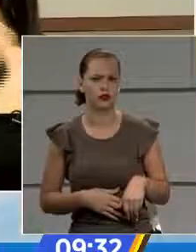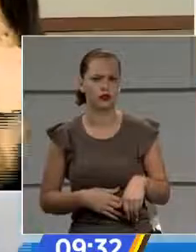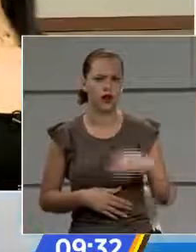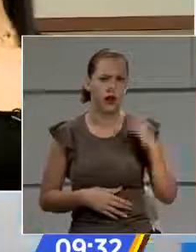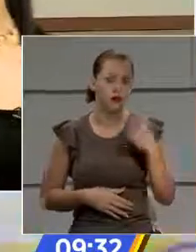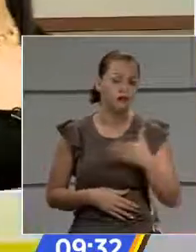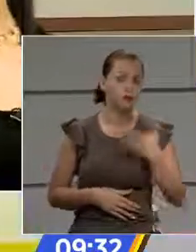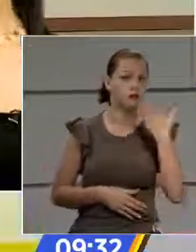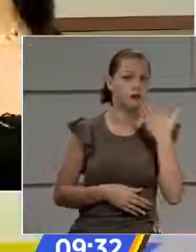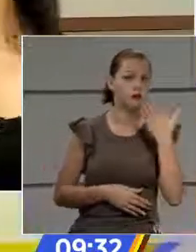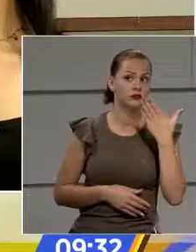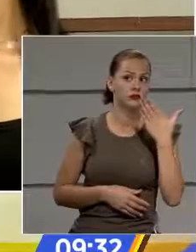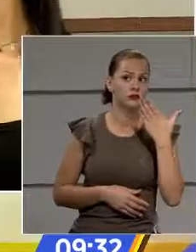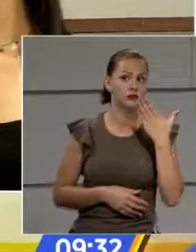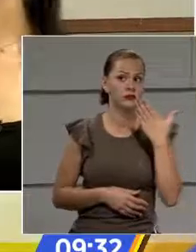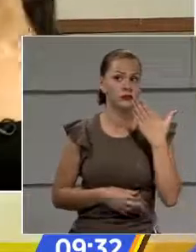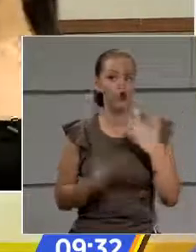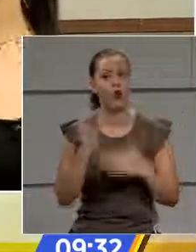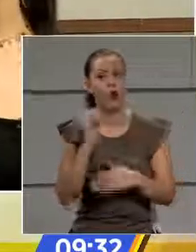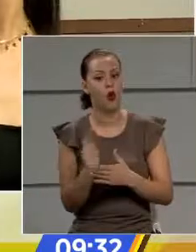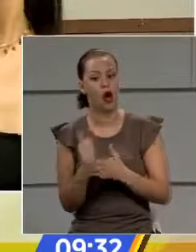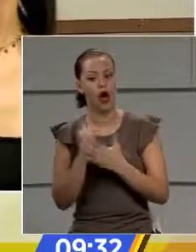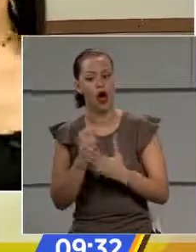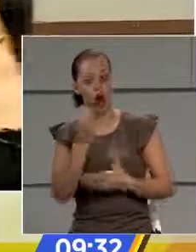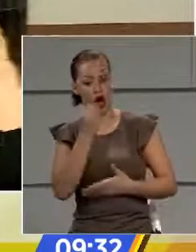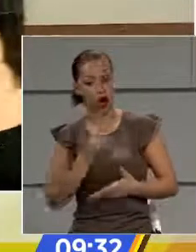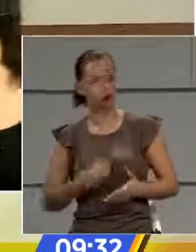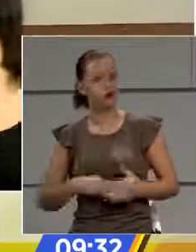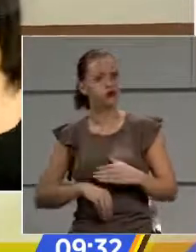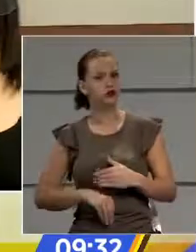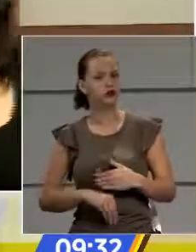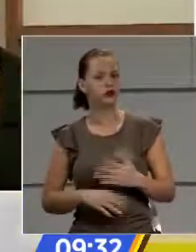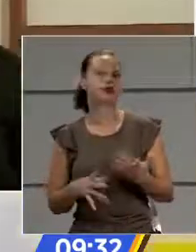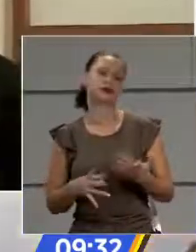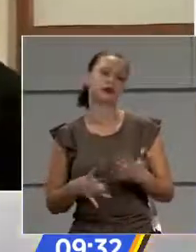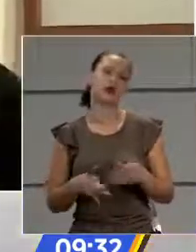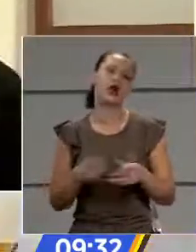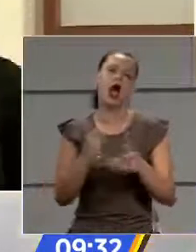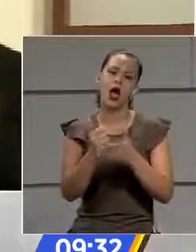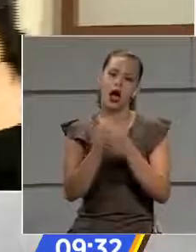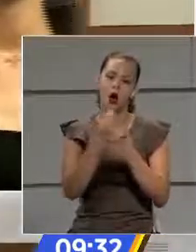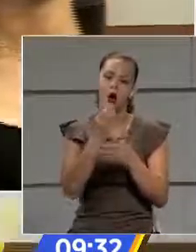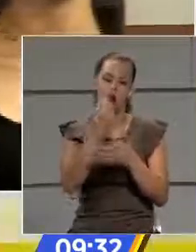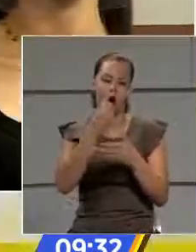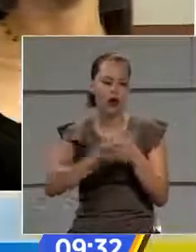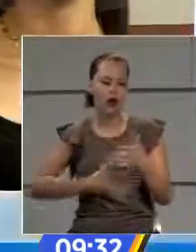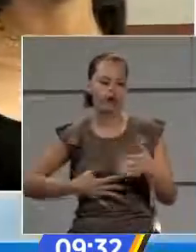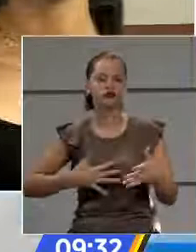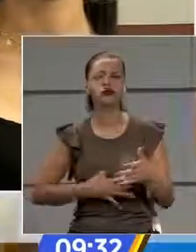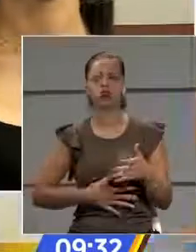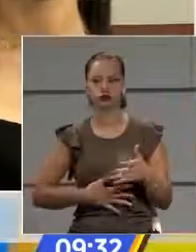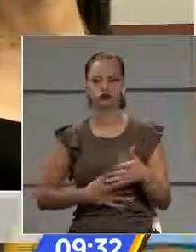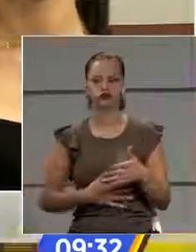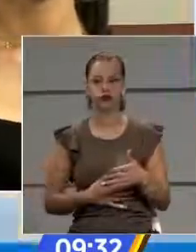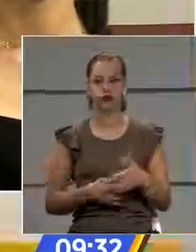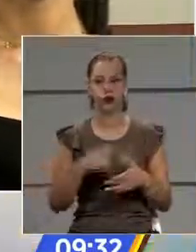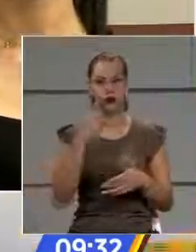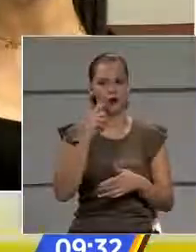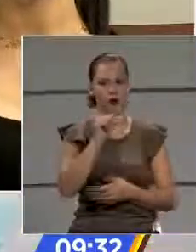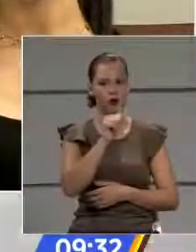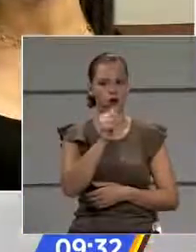¿Respirar? O ayudarnos con todos nuestros alimentos. Por supuesto, a la hora de comer. Que digerir nuestros alimentos, Ay, vamos para el otro